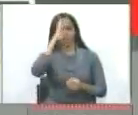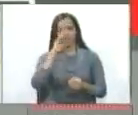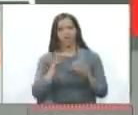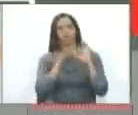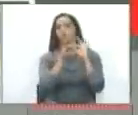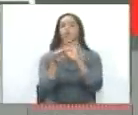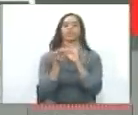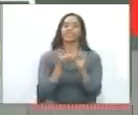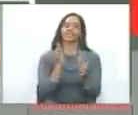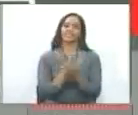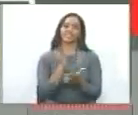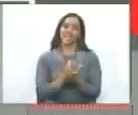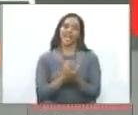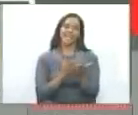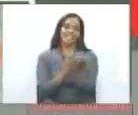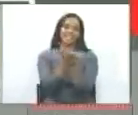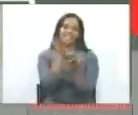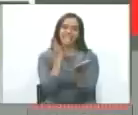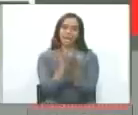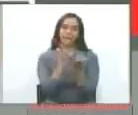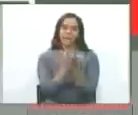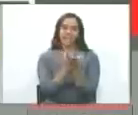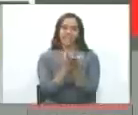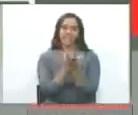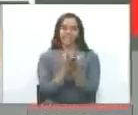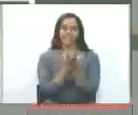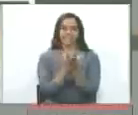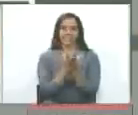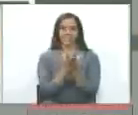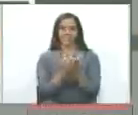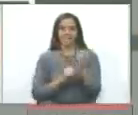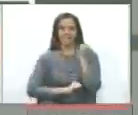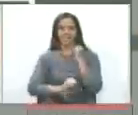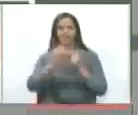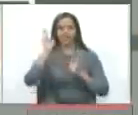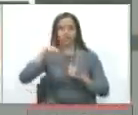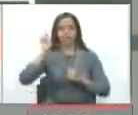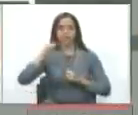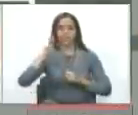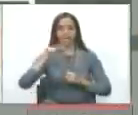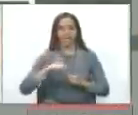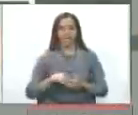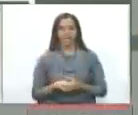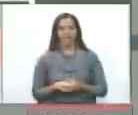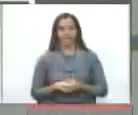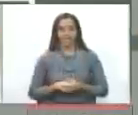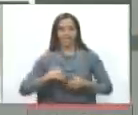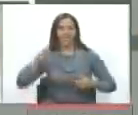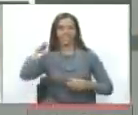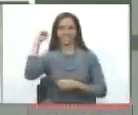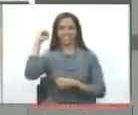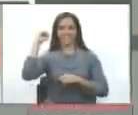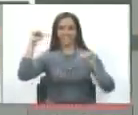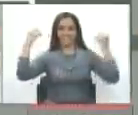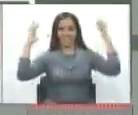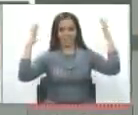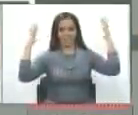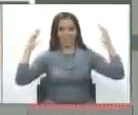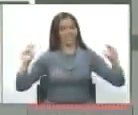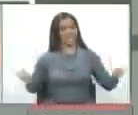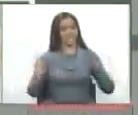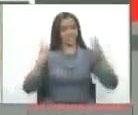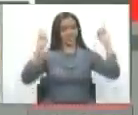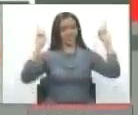unidos siempre, leales siempre. Traidores. Venceremos hasta la victoria